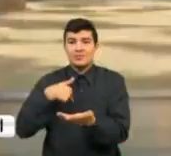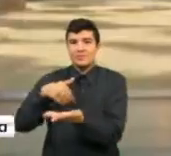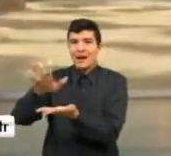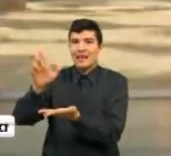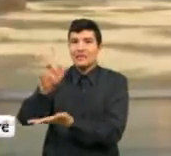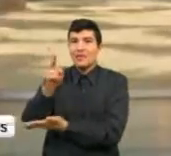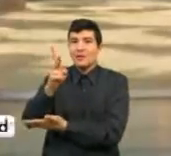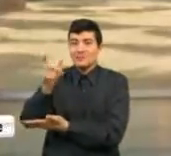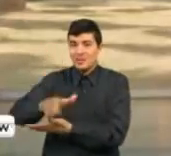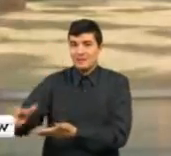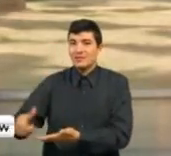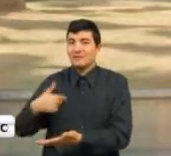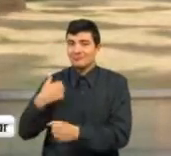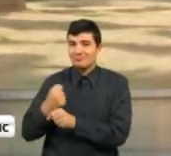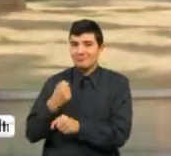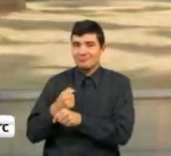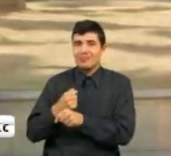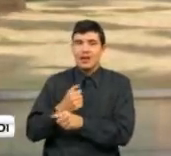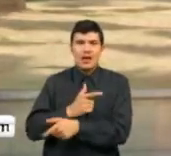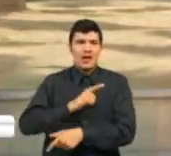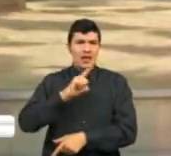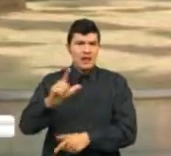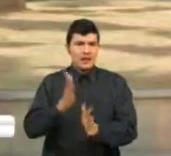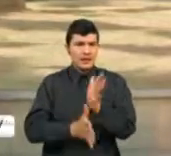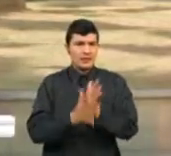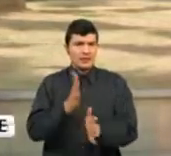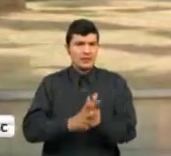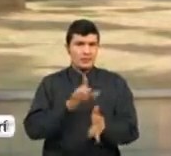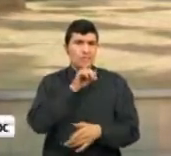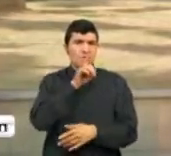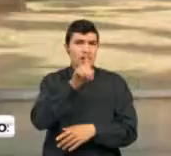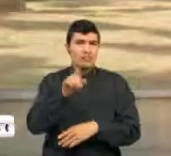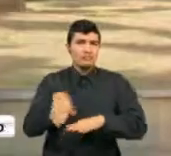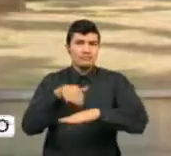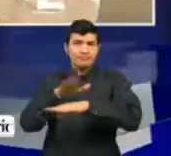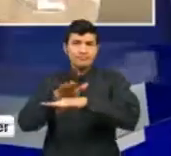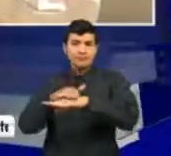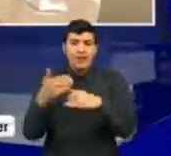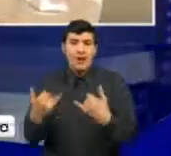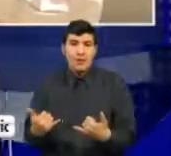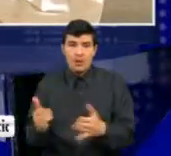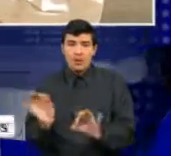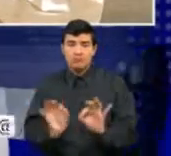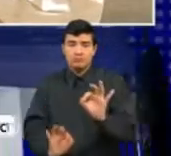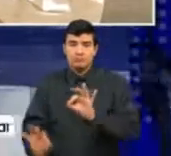empleados. Líderes del centro de Bucaramanga indicaron que en estos momentos están